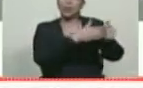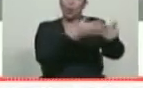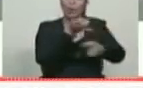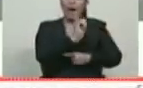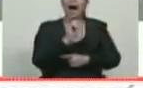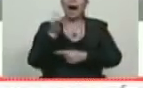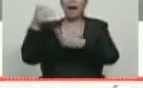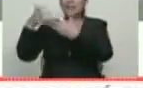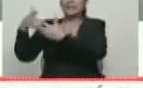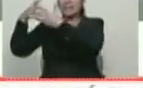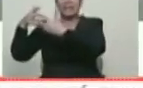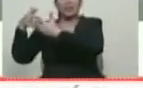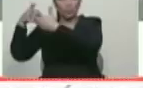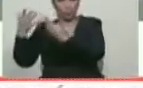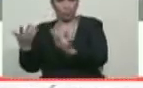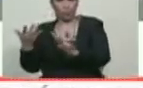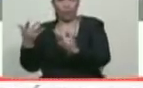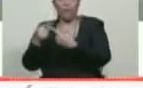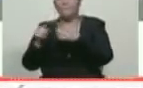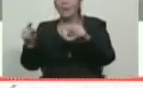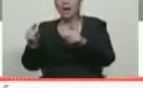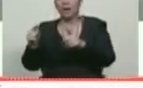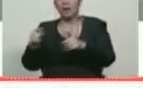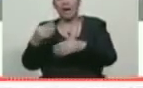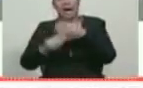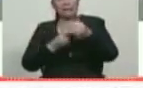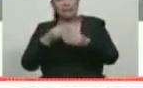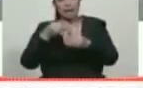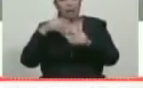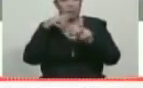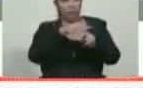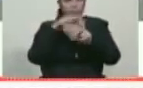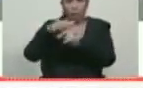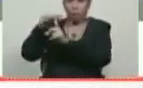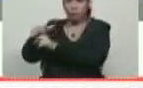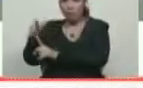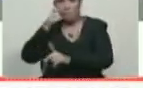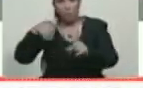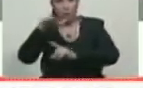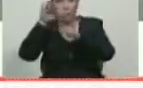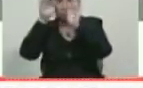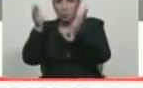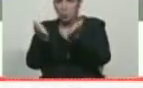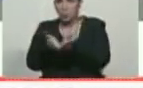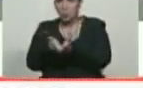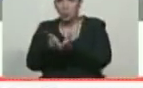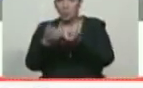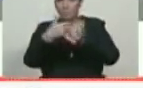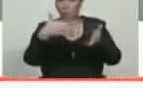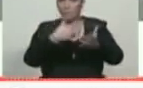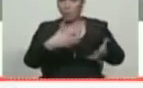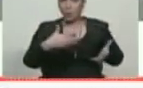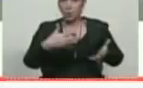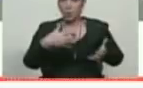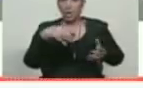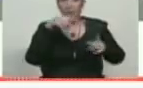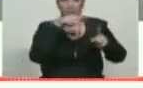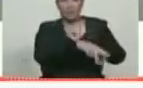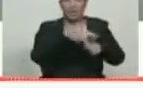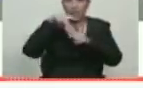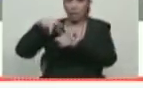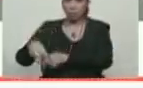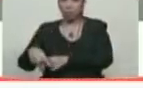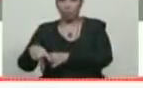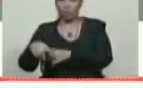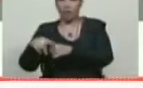los gringos para aplicarlo en los pueblos del mundo, un manual que se llama De la dictadura a